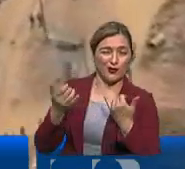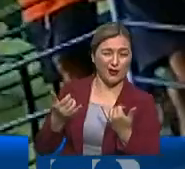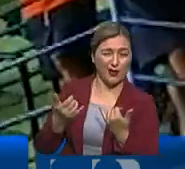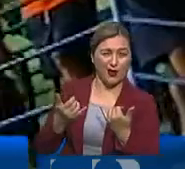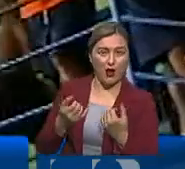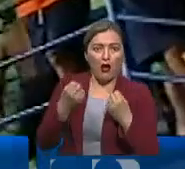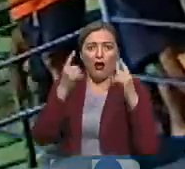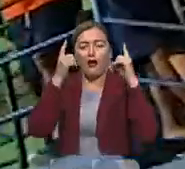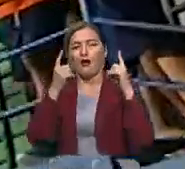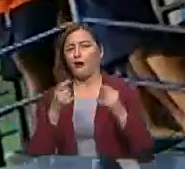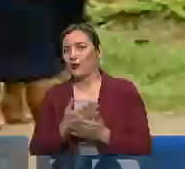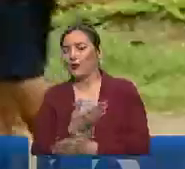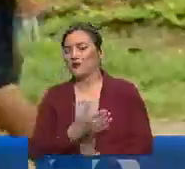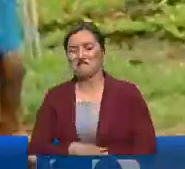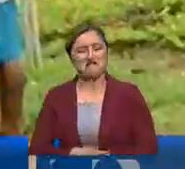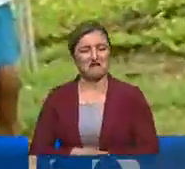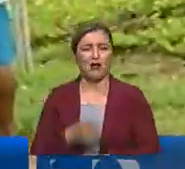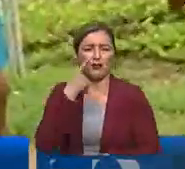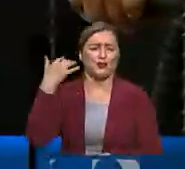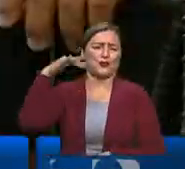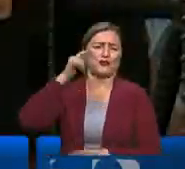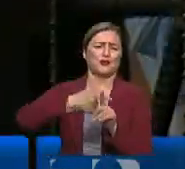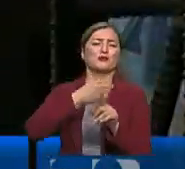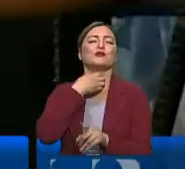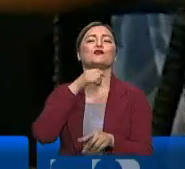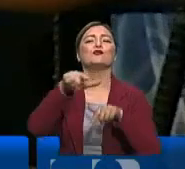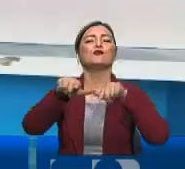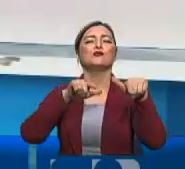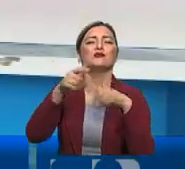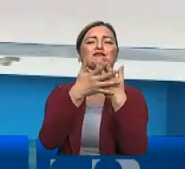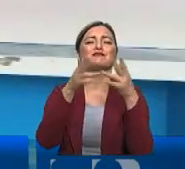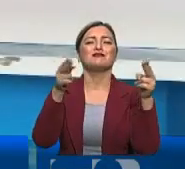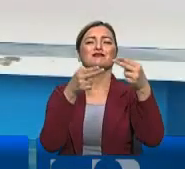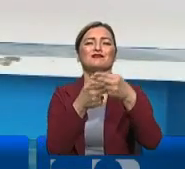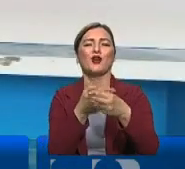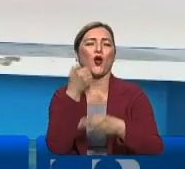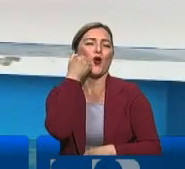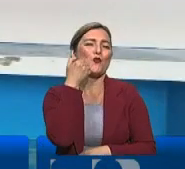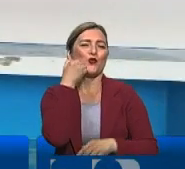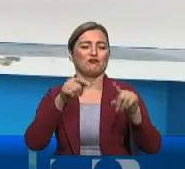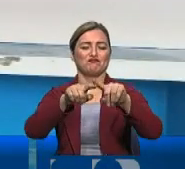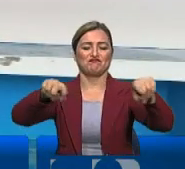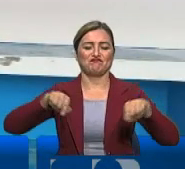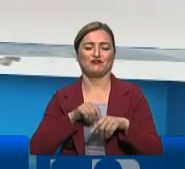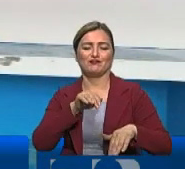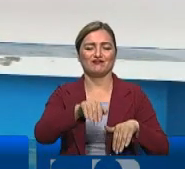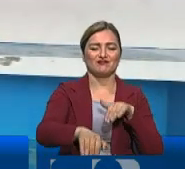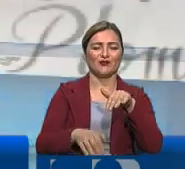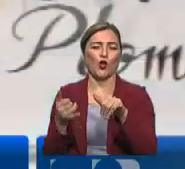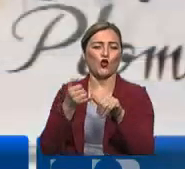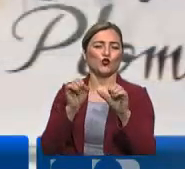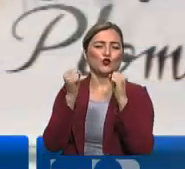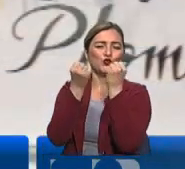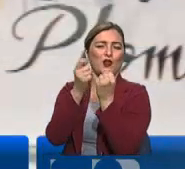nada nuevo. En agosto pasado el organismo reconoció que varios espacios del penal habían sido adecuados como piscinas, como clubes sociales para